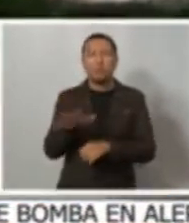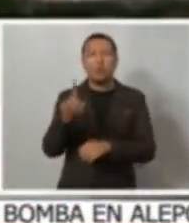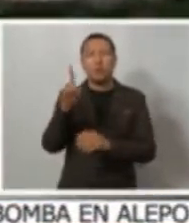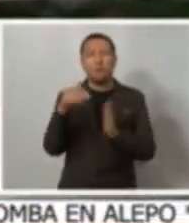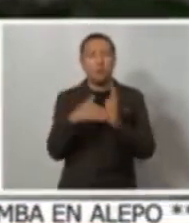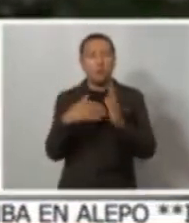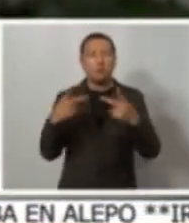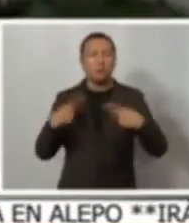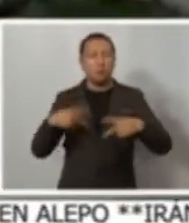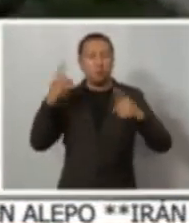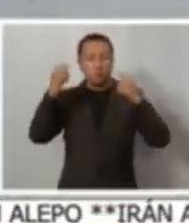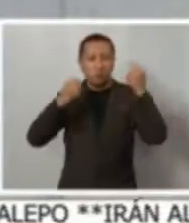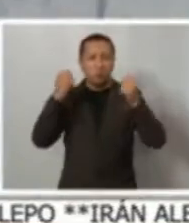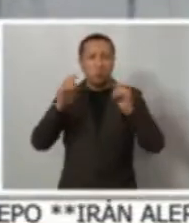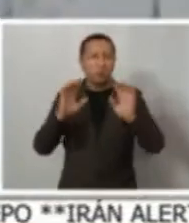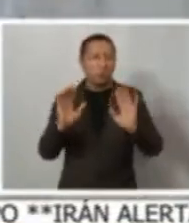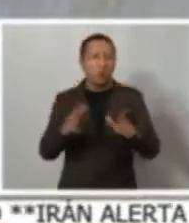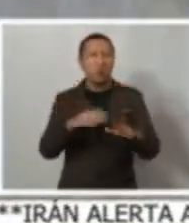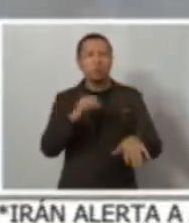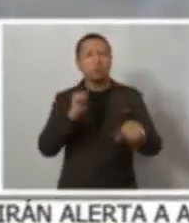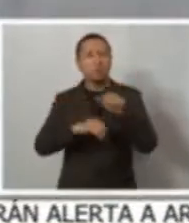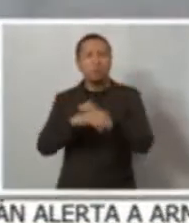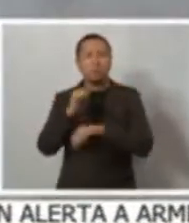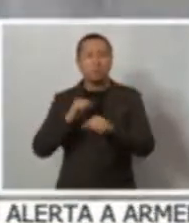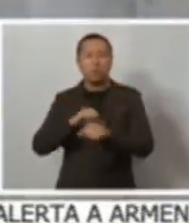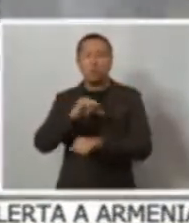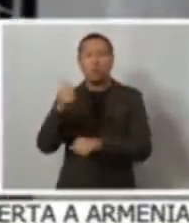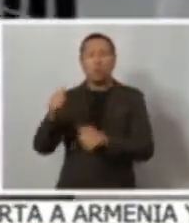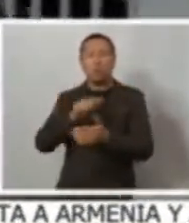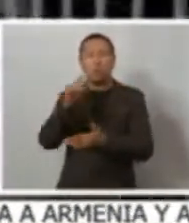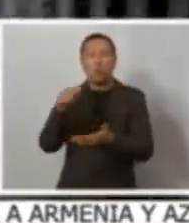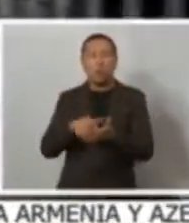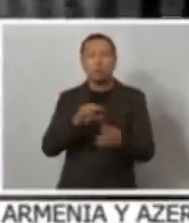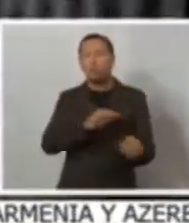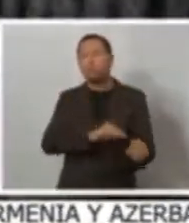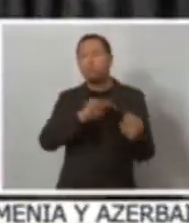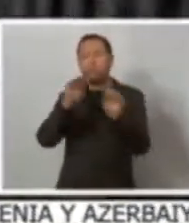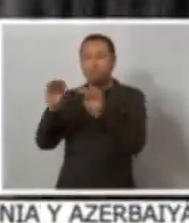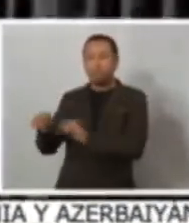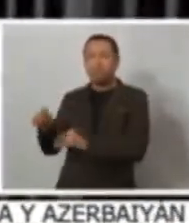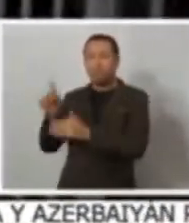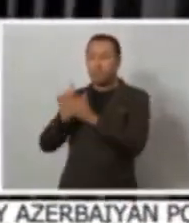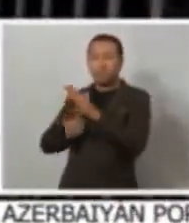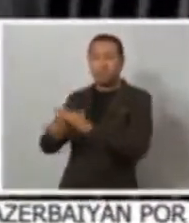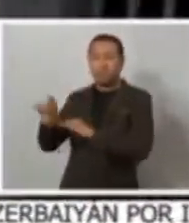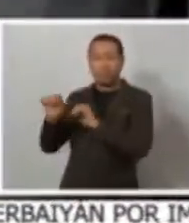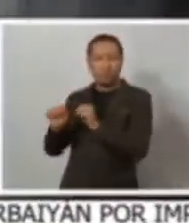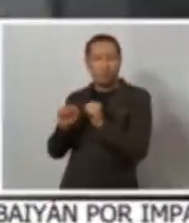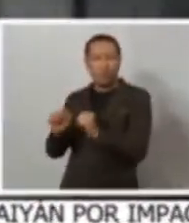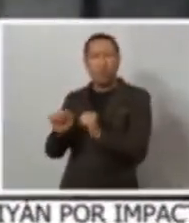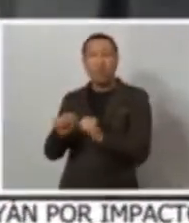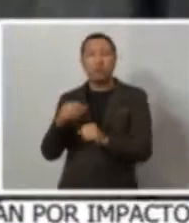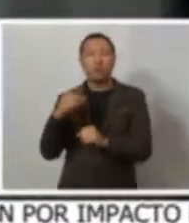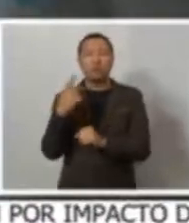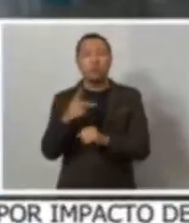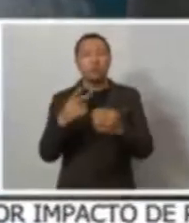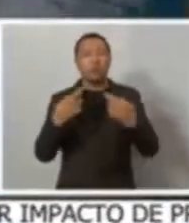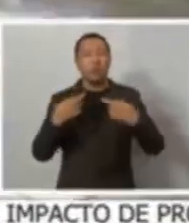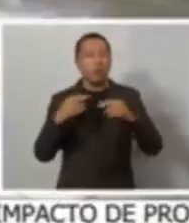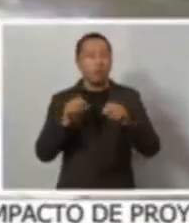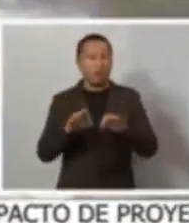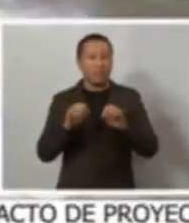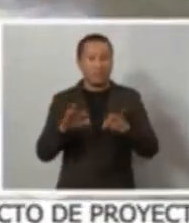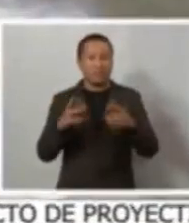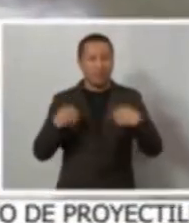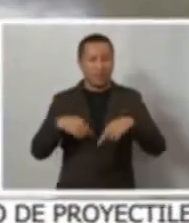quienes ya están siendo trasladados a los lugares más seguros y de igual manera se está informando a sus respectivas embajadas dónde estarán ubicados sus